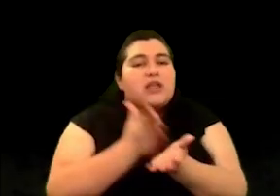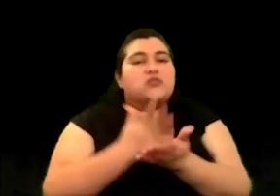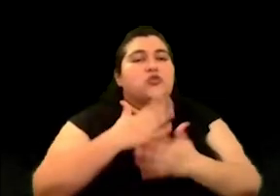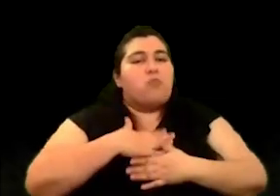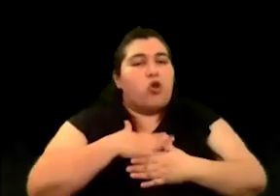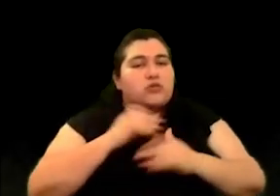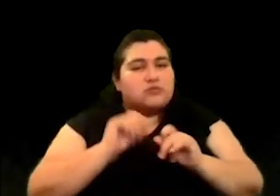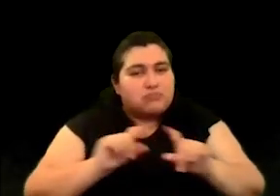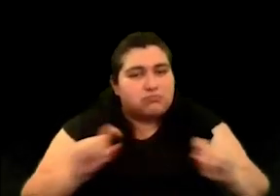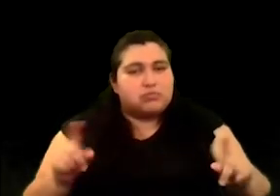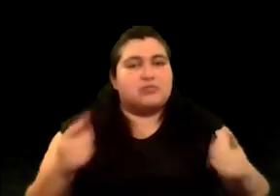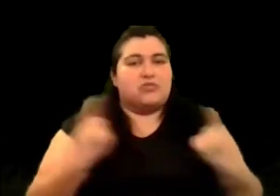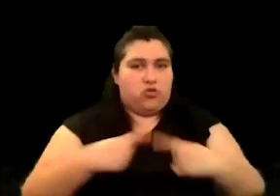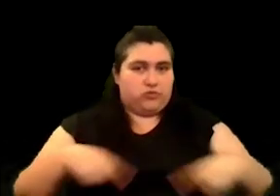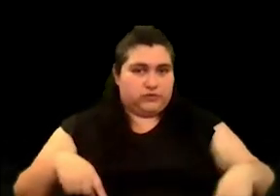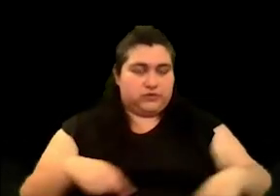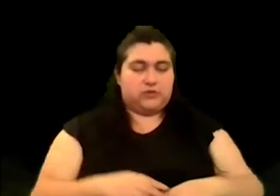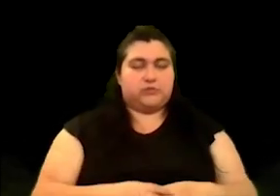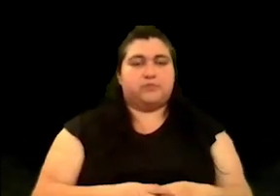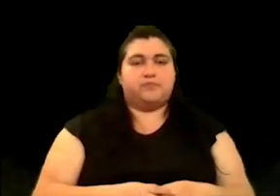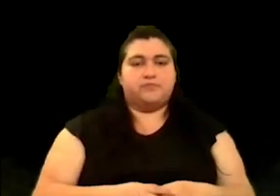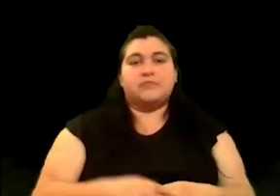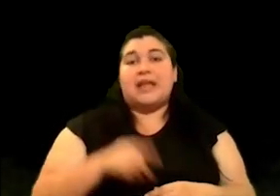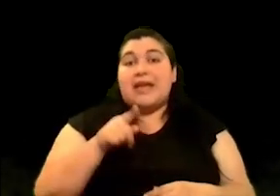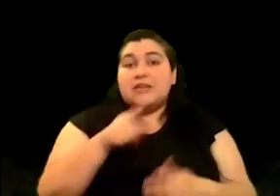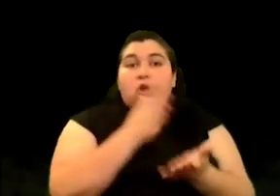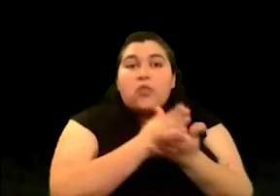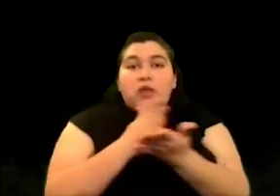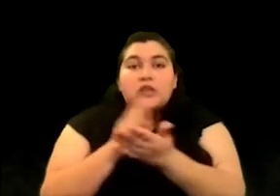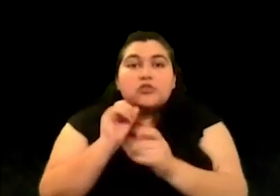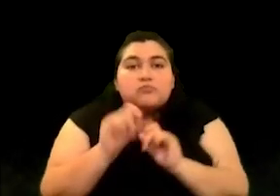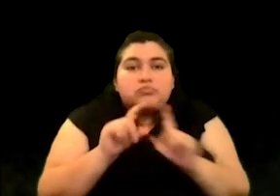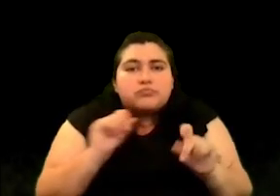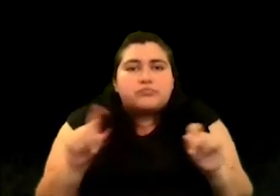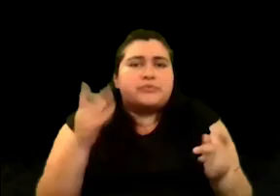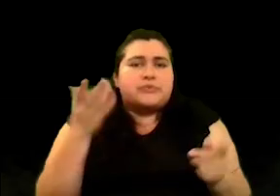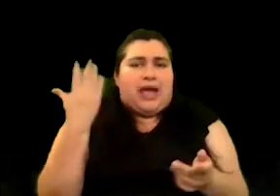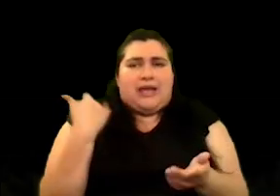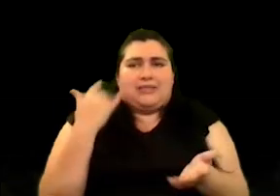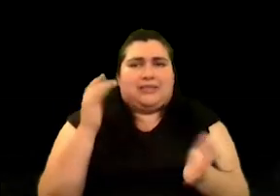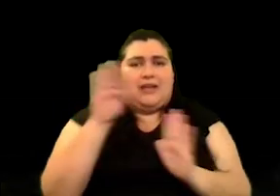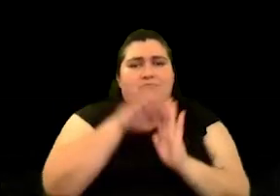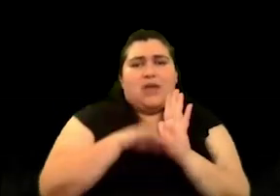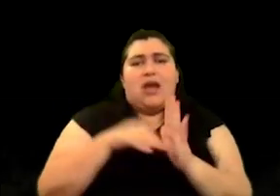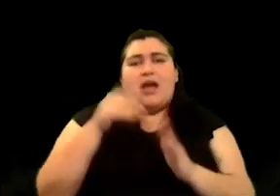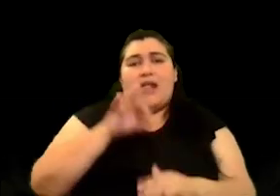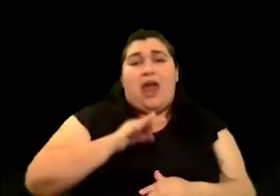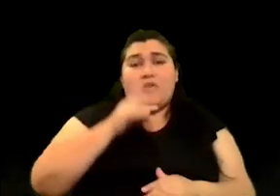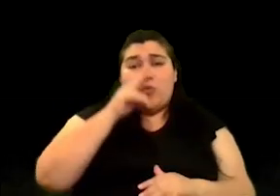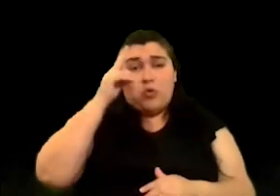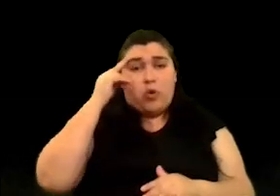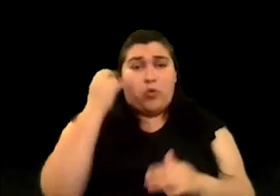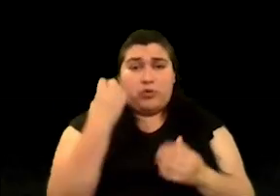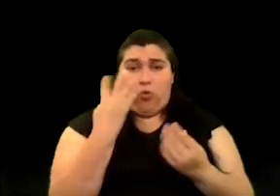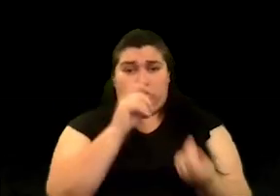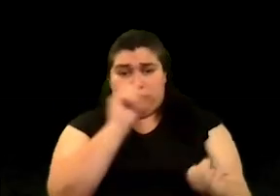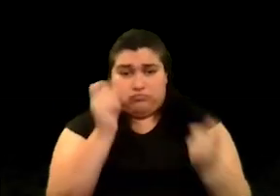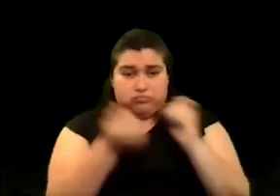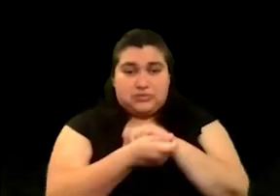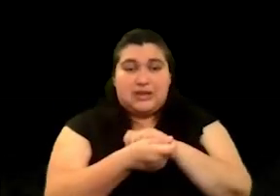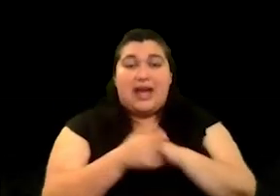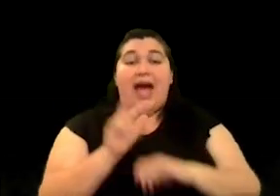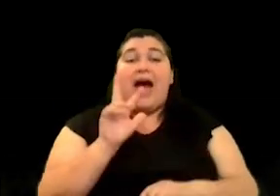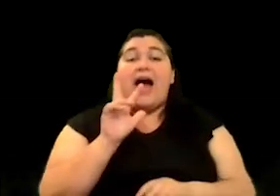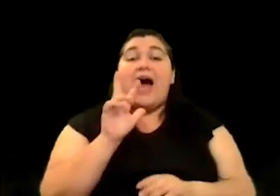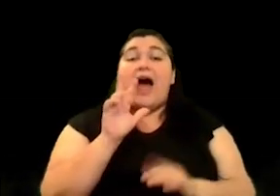estamos hablando de eso también, ¿no? De esos derechos que no han sido tocados en la reforma del 94. Artículo 31 para abajo se tocó, no